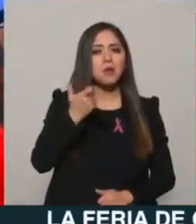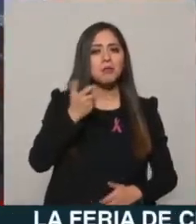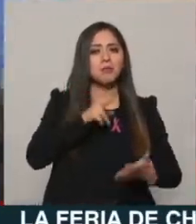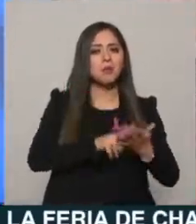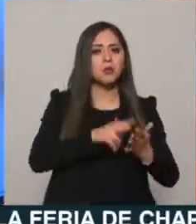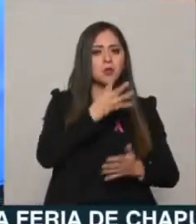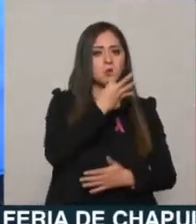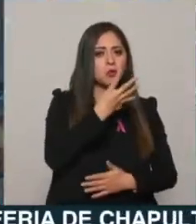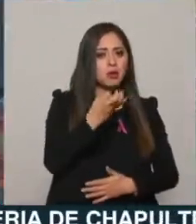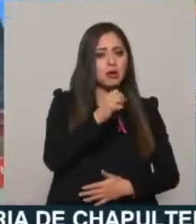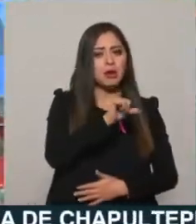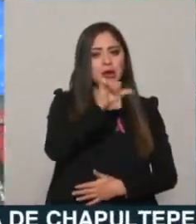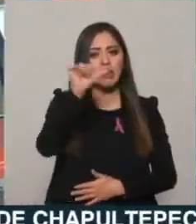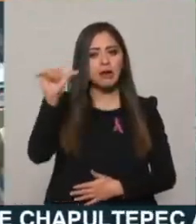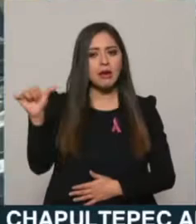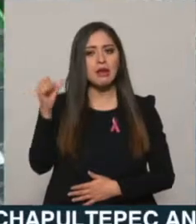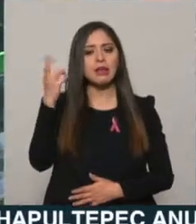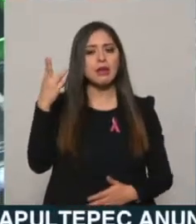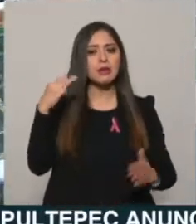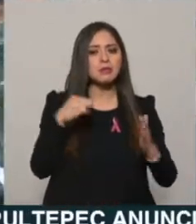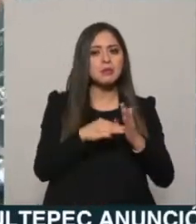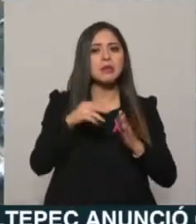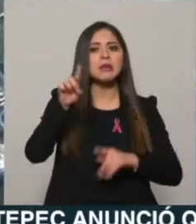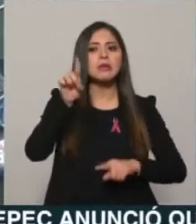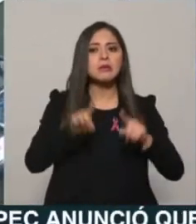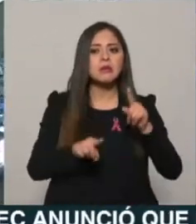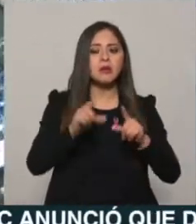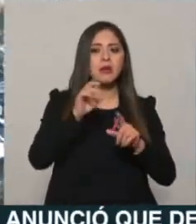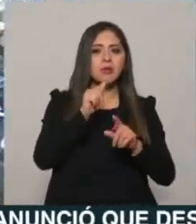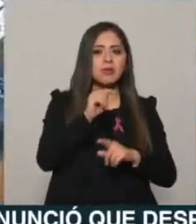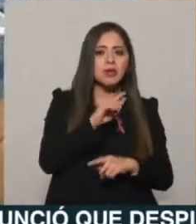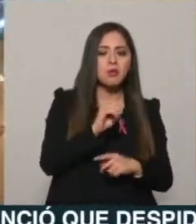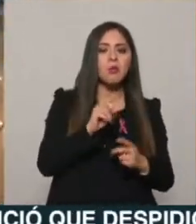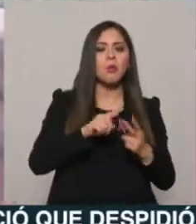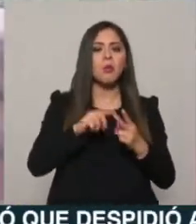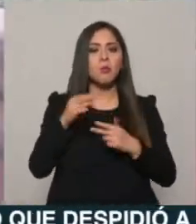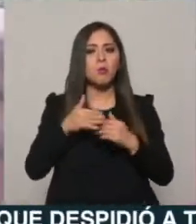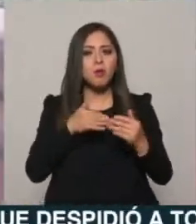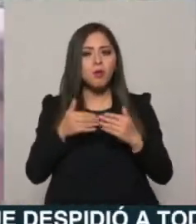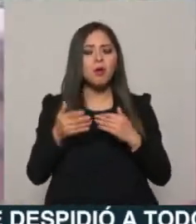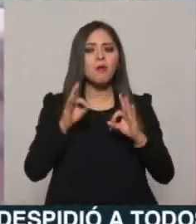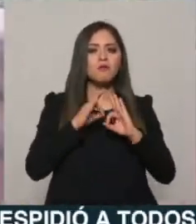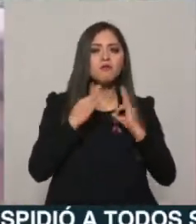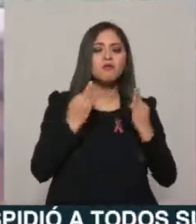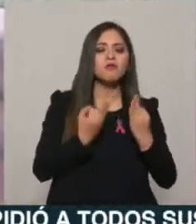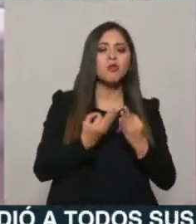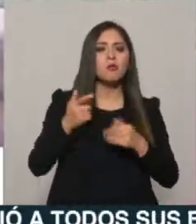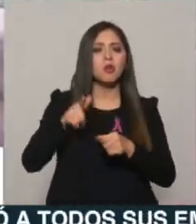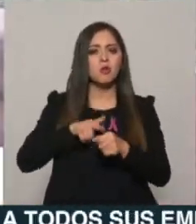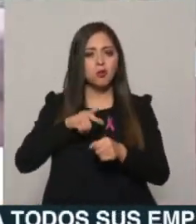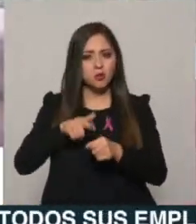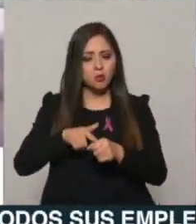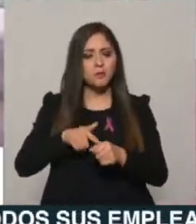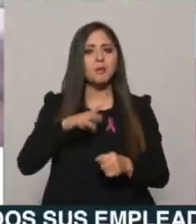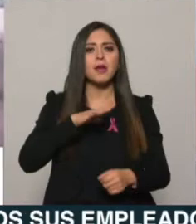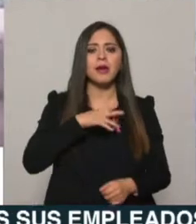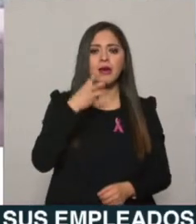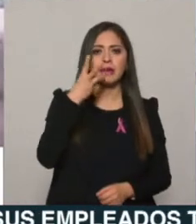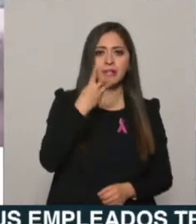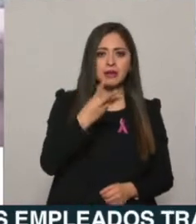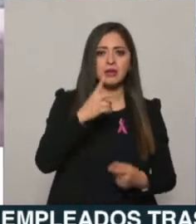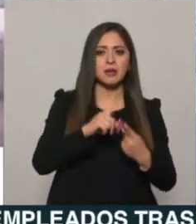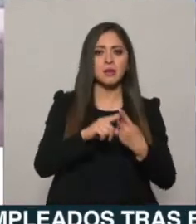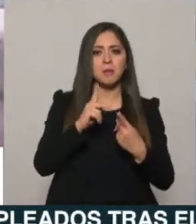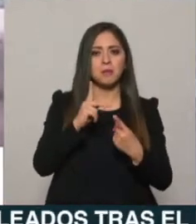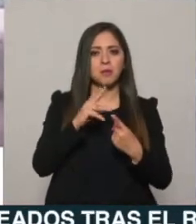400 pesos hasta 3,000, dependiendo el tipo, modelo, forma y color. Contienen 3 componentes, es